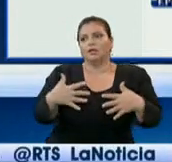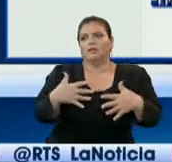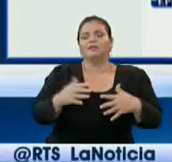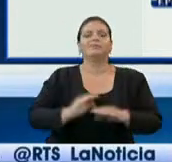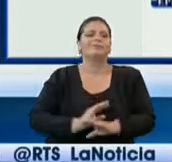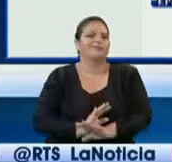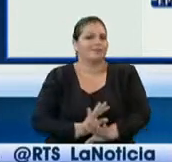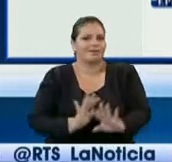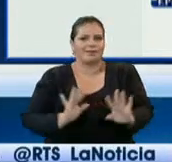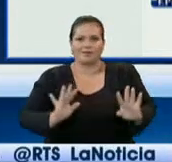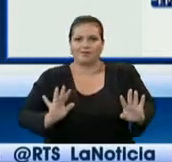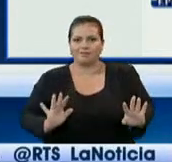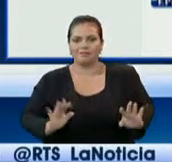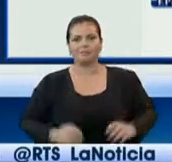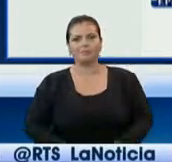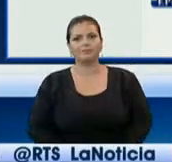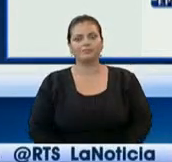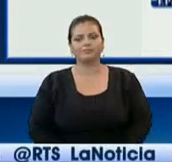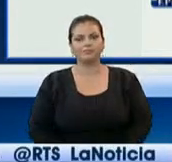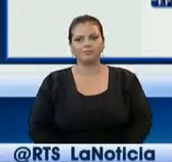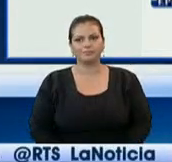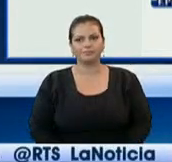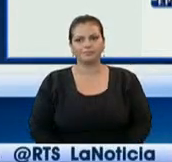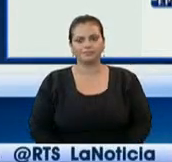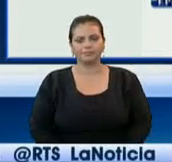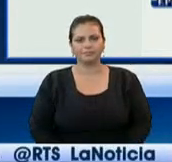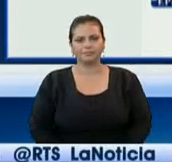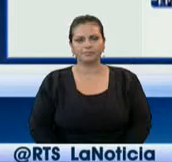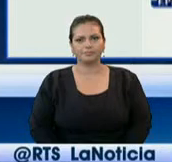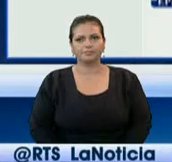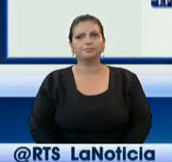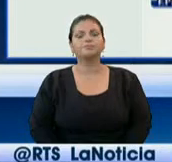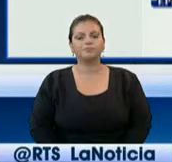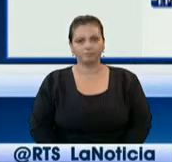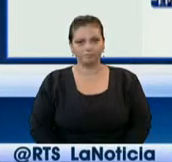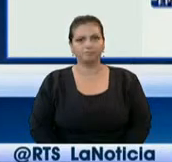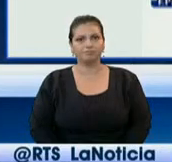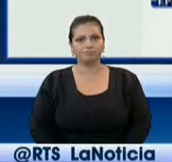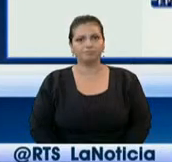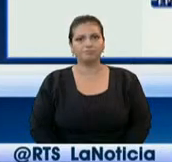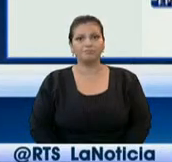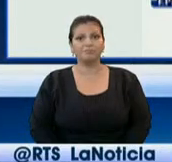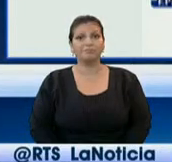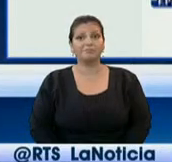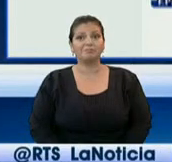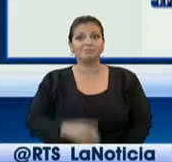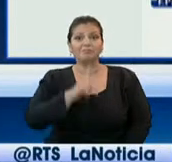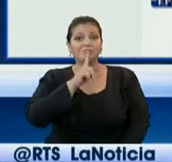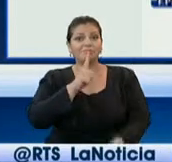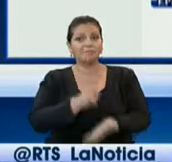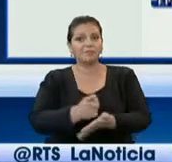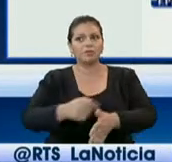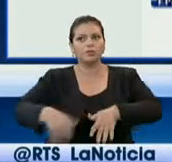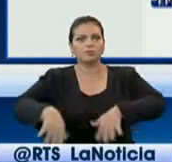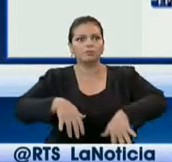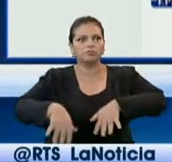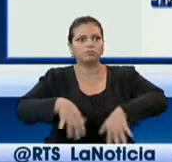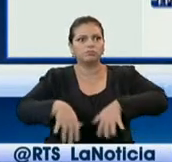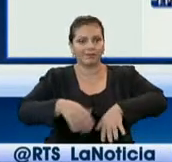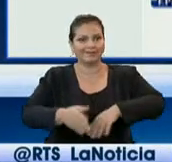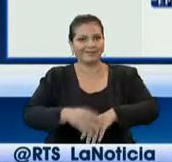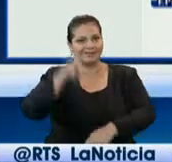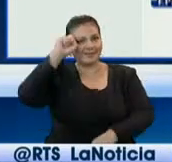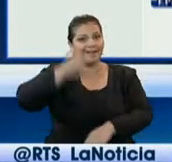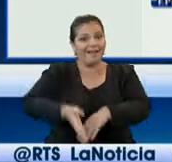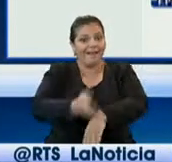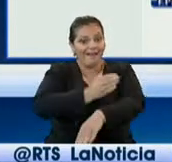país, pero especialmente en las provincias de Azuay y de Cañar. Realmente fue a los tiempos, ¿no? Pese que el 9 de octubre también sentimos este temblor